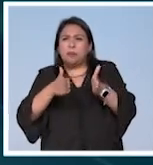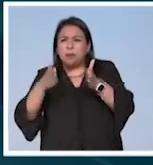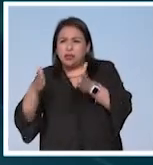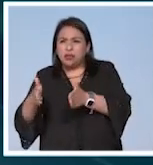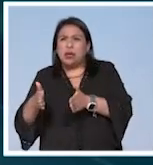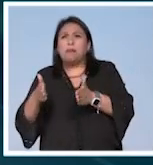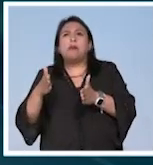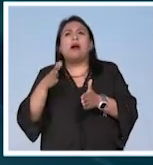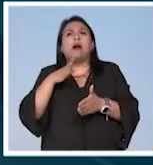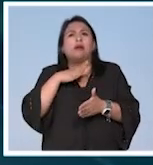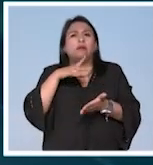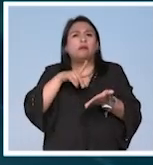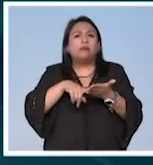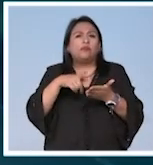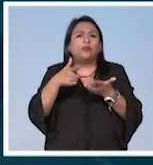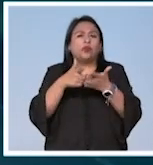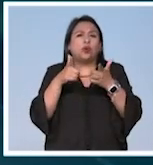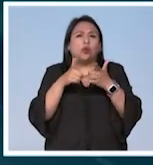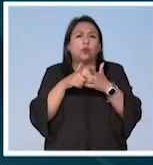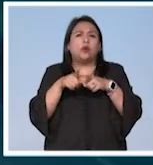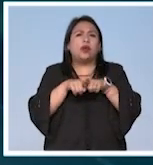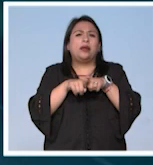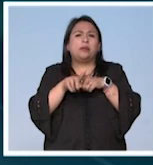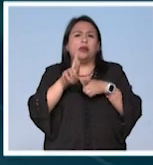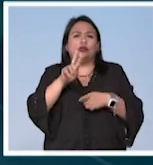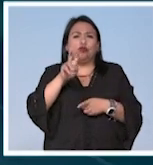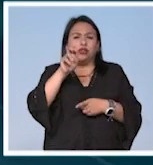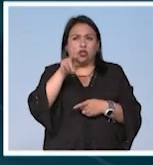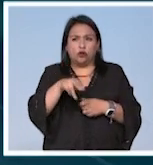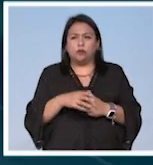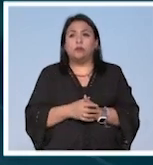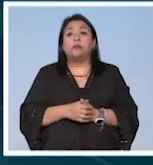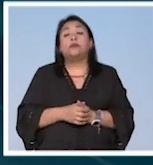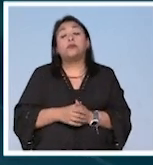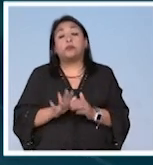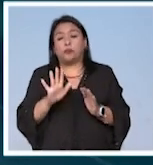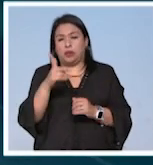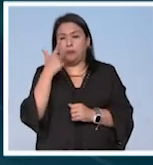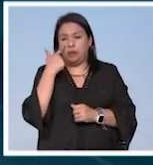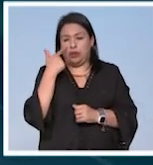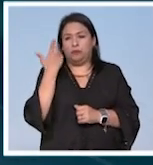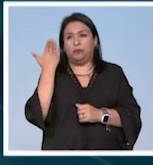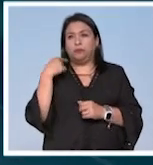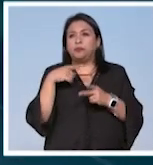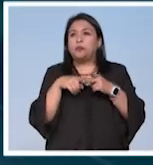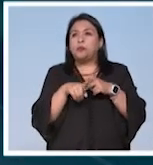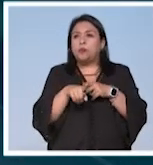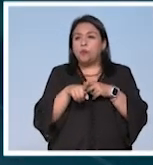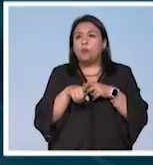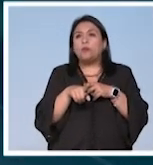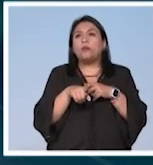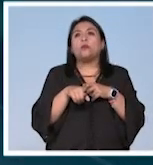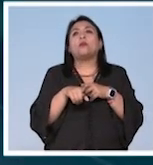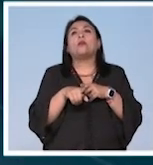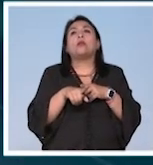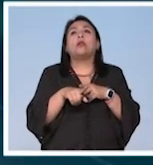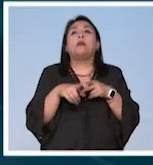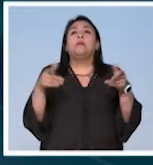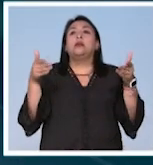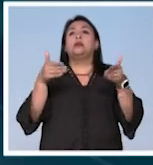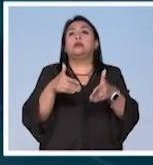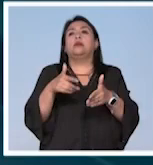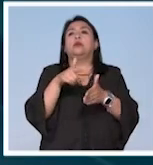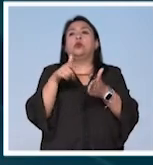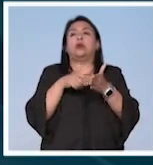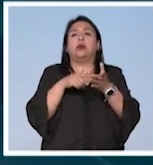por las que ha atravesado la agrupación Los Hermanos Rincón Bueno mira al inicio Pues nos presentamos en la